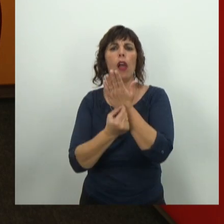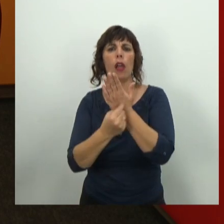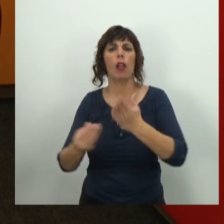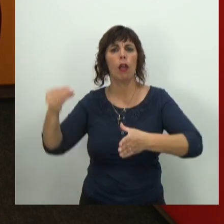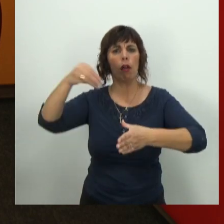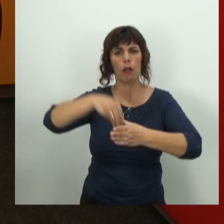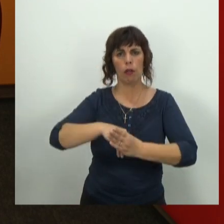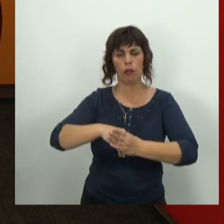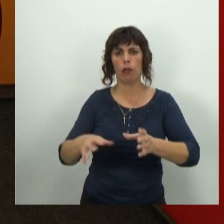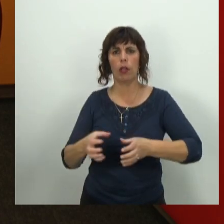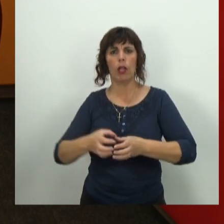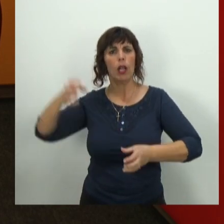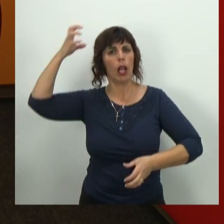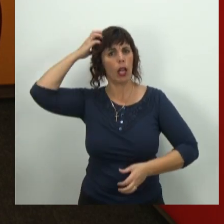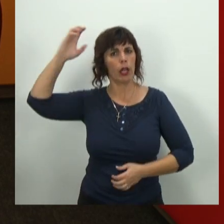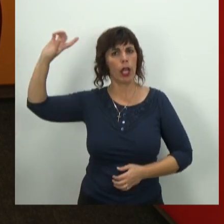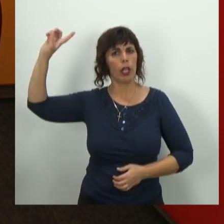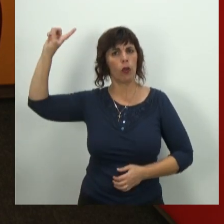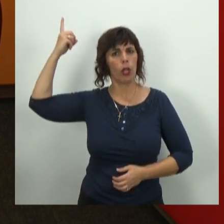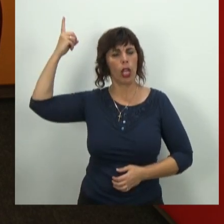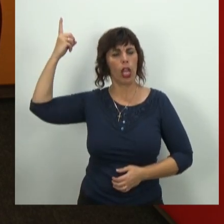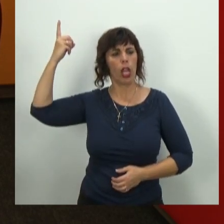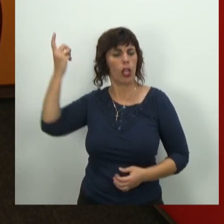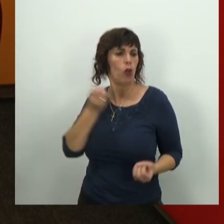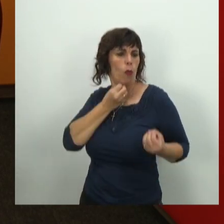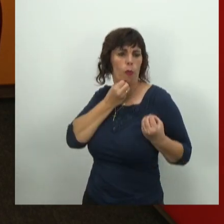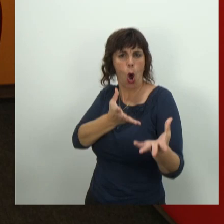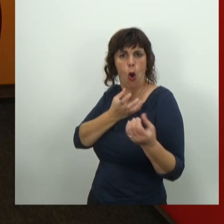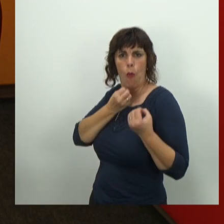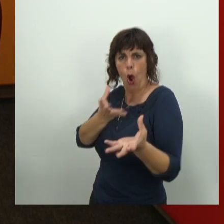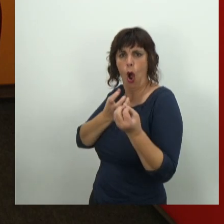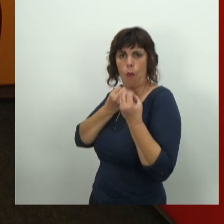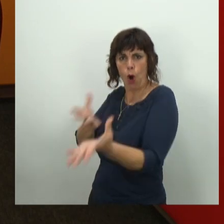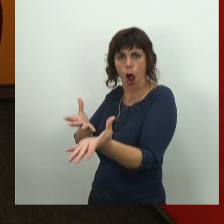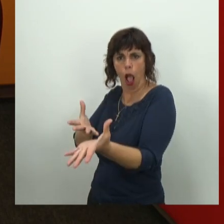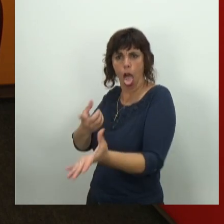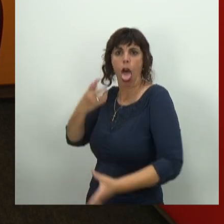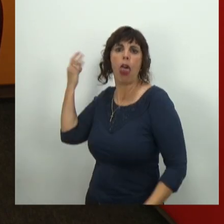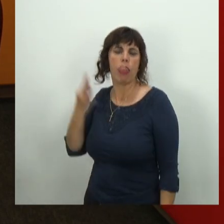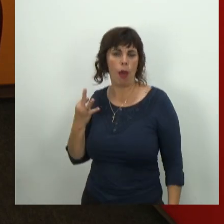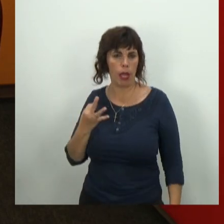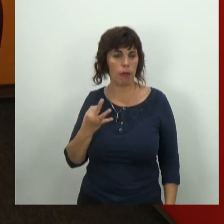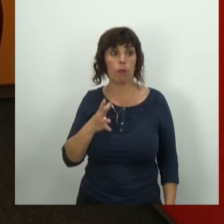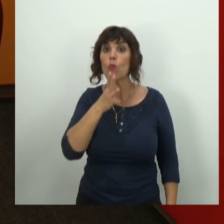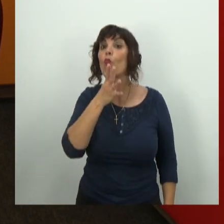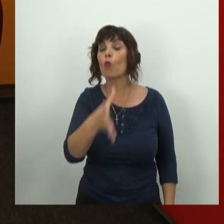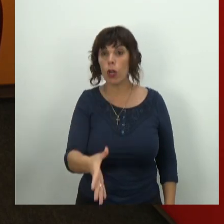Y el reino de los cielos tiene que ser proclamado, tiene que ser pronunciado. ¿Por